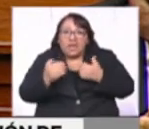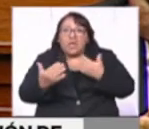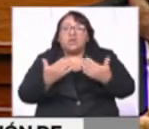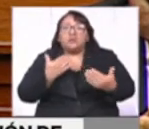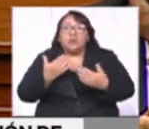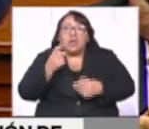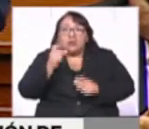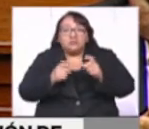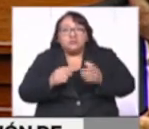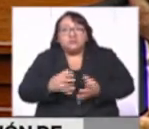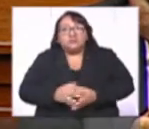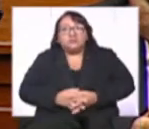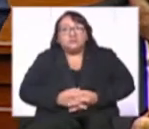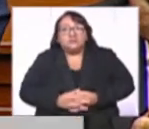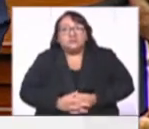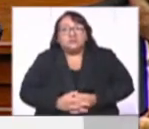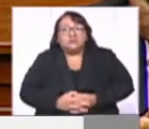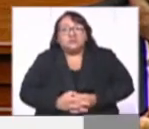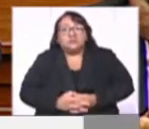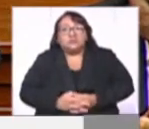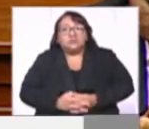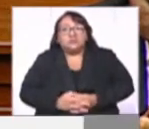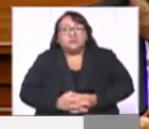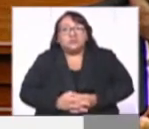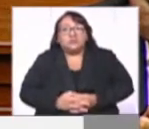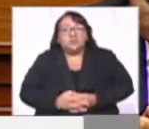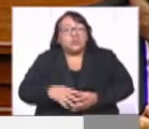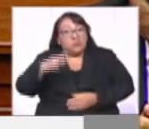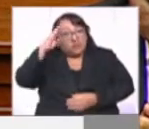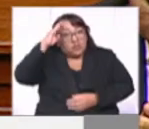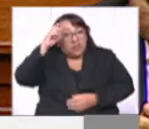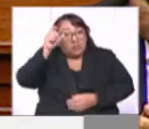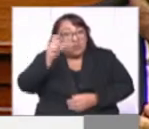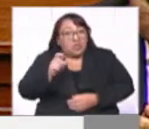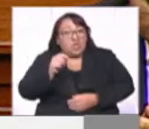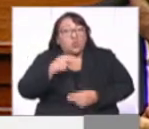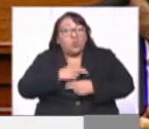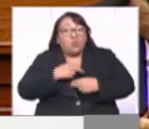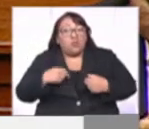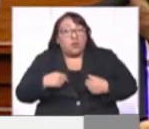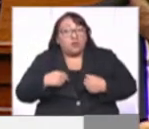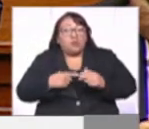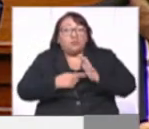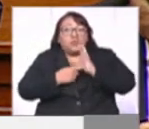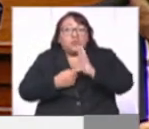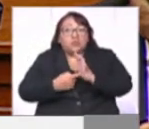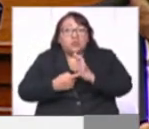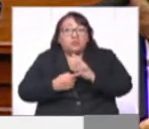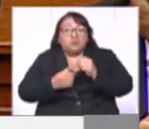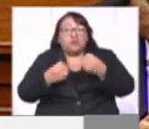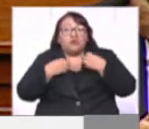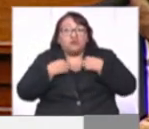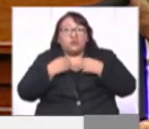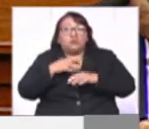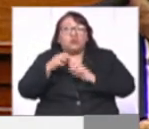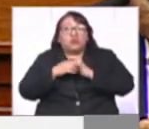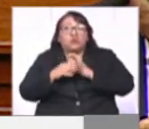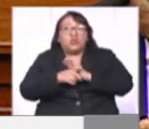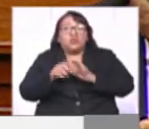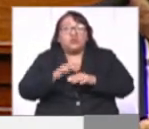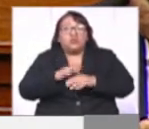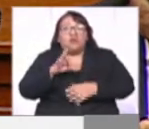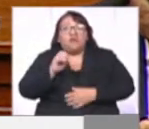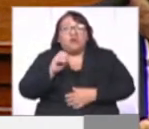un buen trato al personal. Los policías primero son seres humanos. Presentamos de mi despacho un proyecto de ley sobre